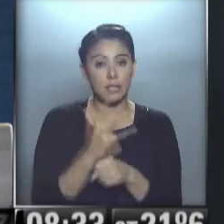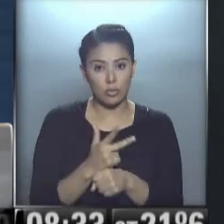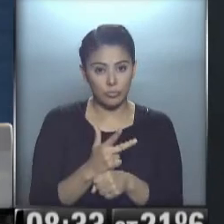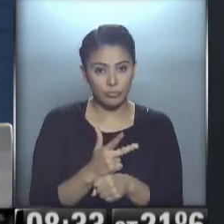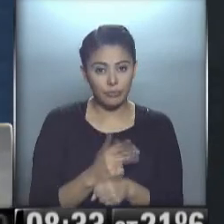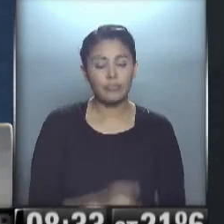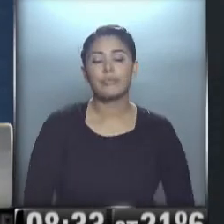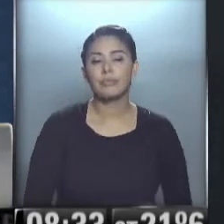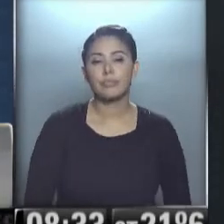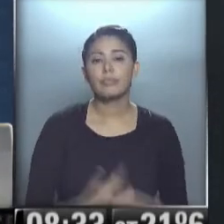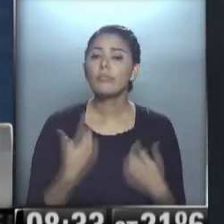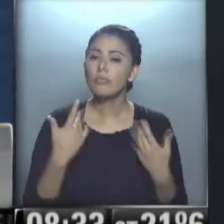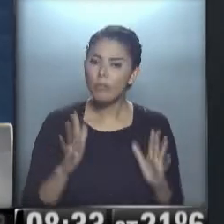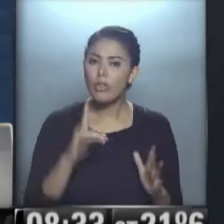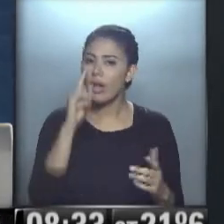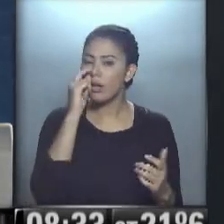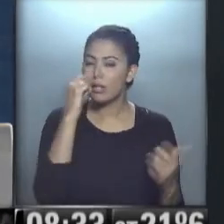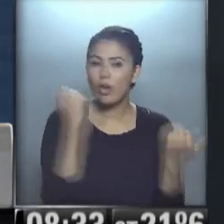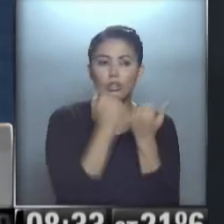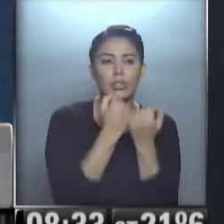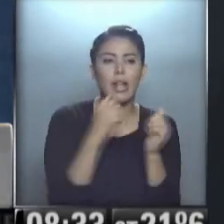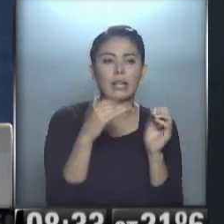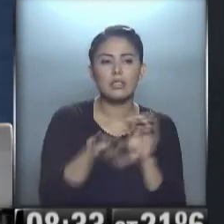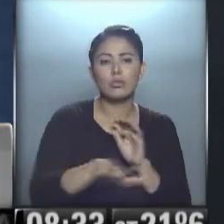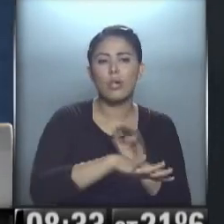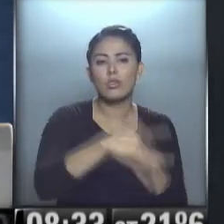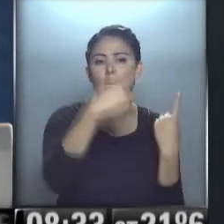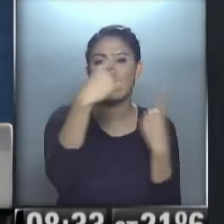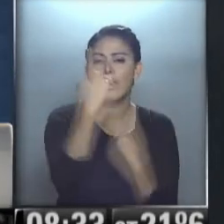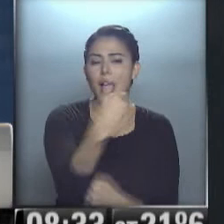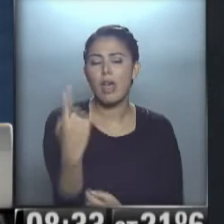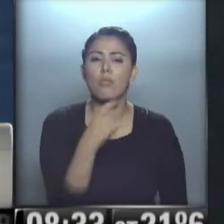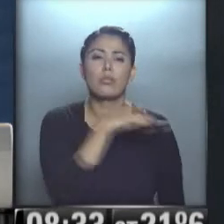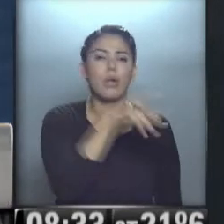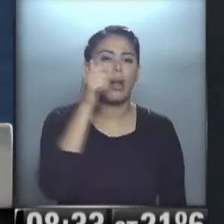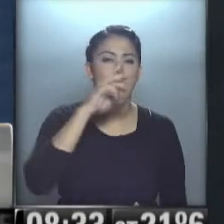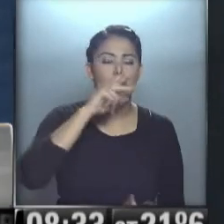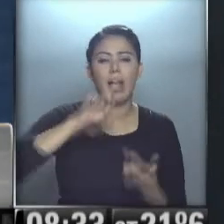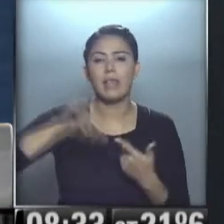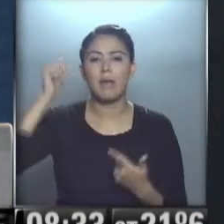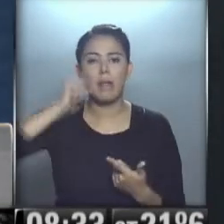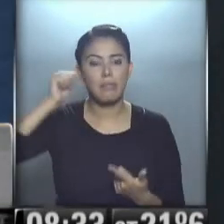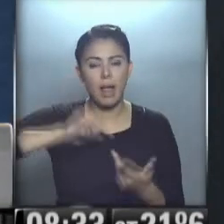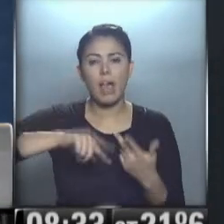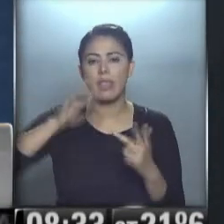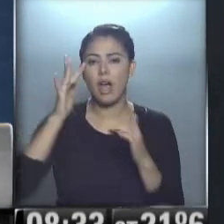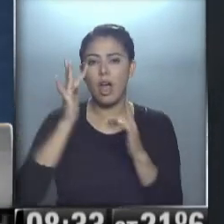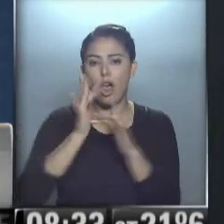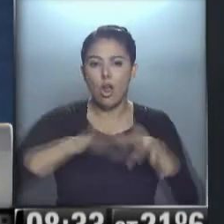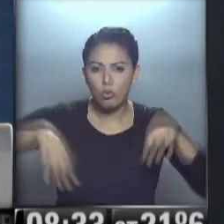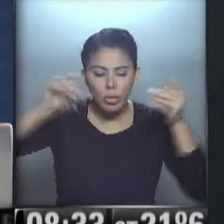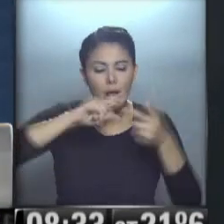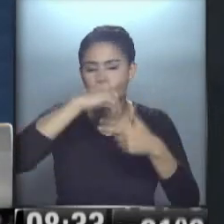hemos podido hacer un monitoreo de cada caso, desde La Plata, Mar del Plata, Luján, en fin, digamos, todos los